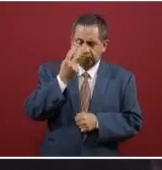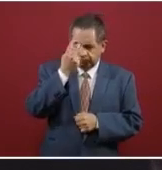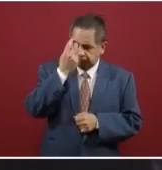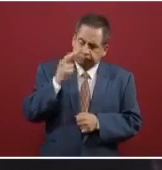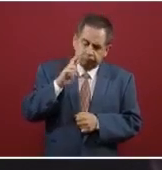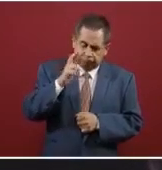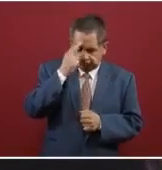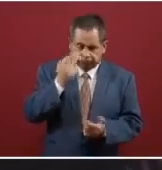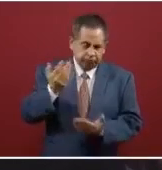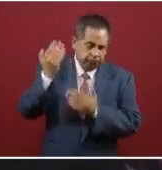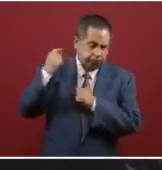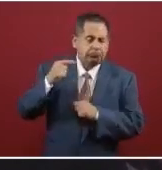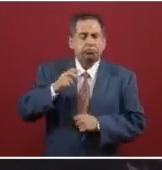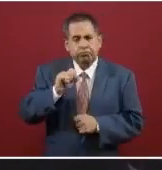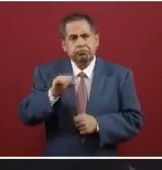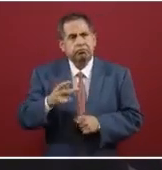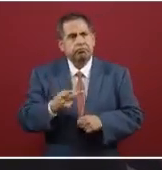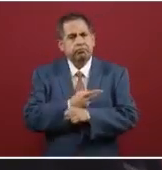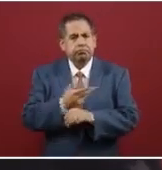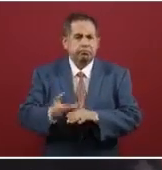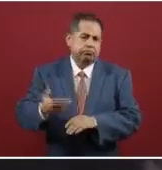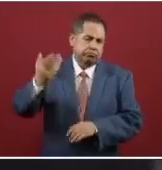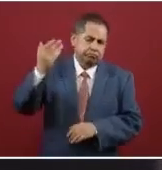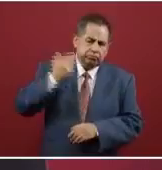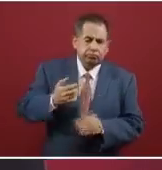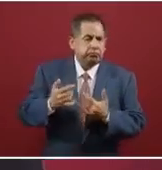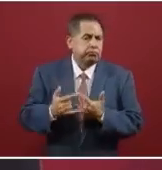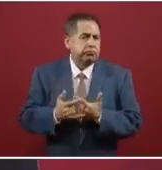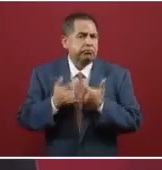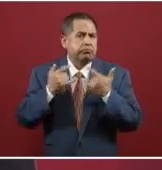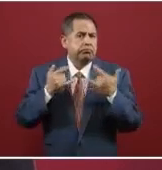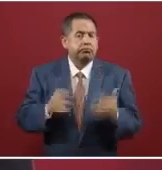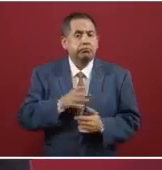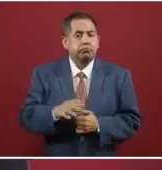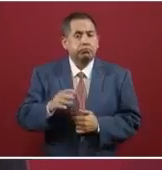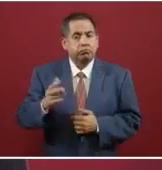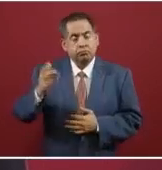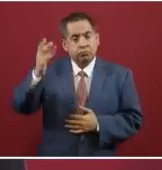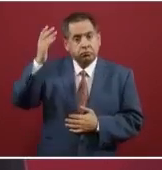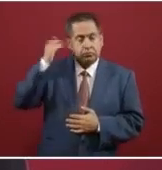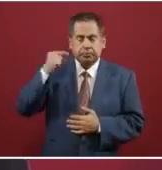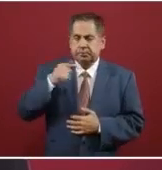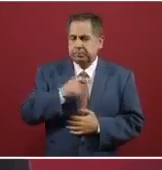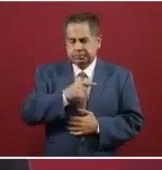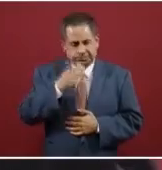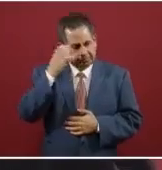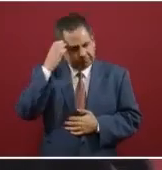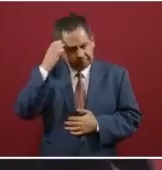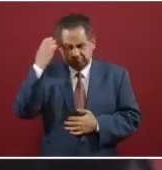un hecho histórico en el que se comete una